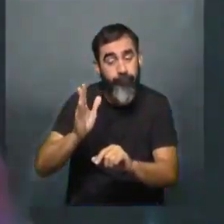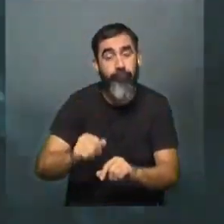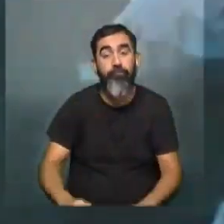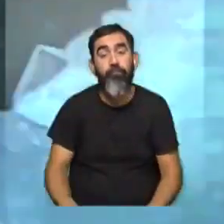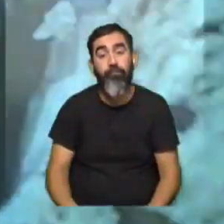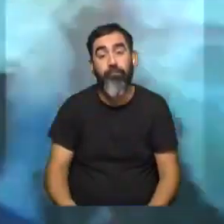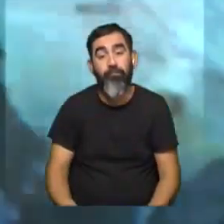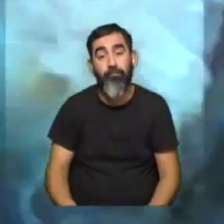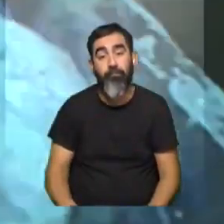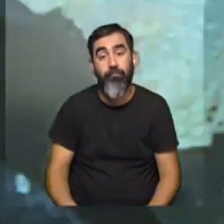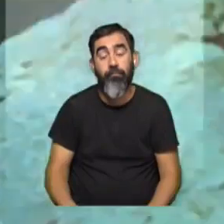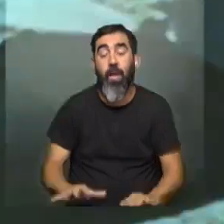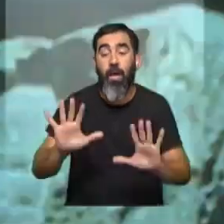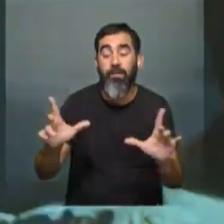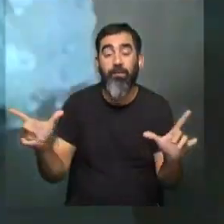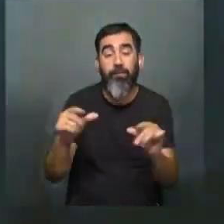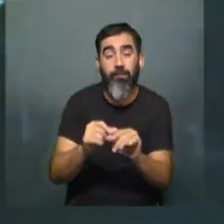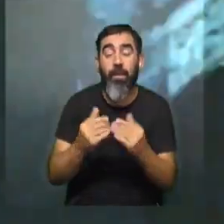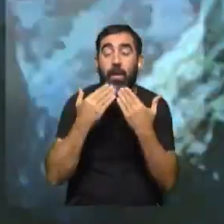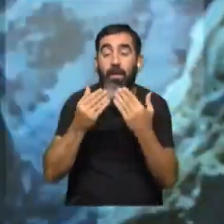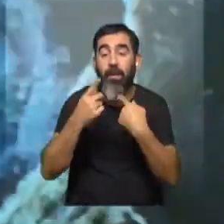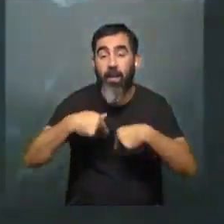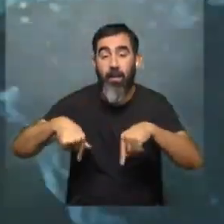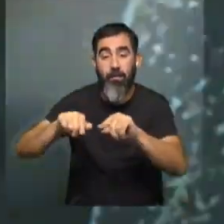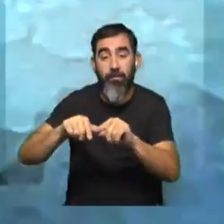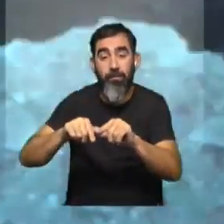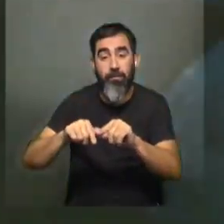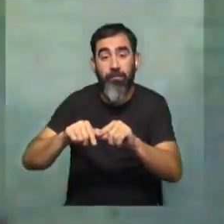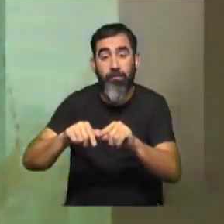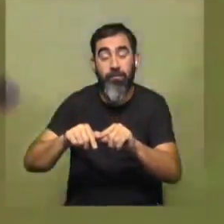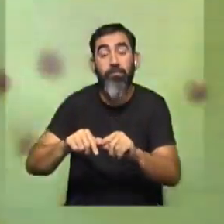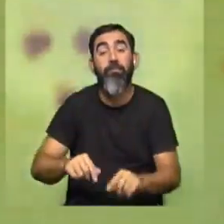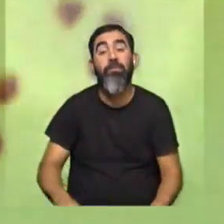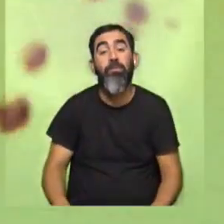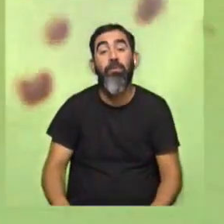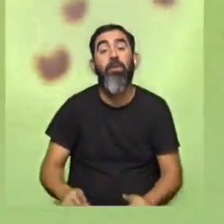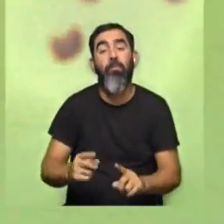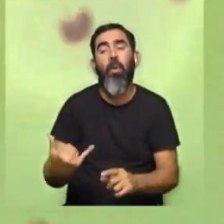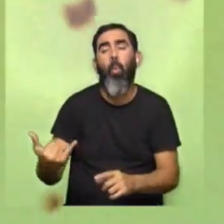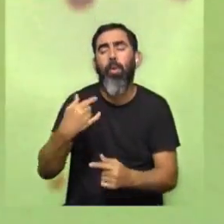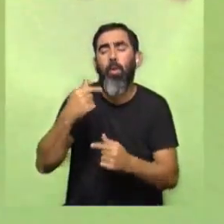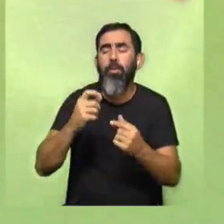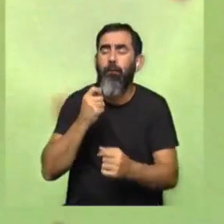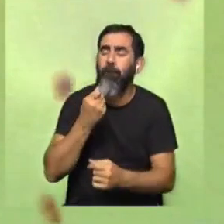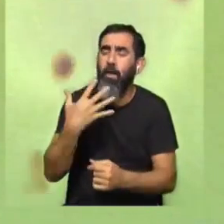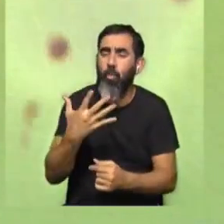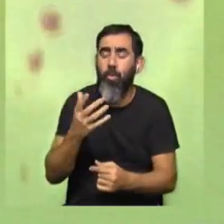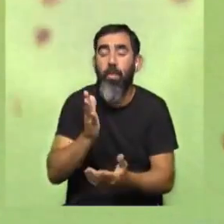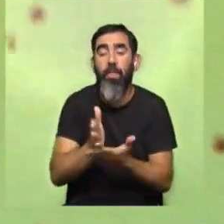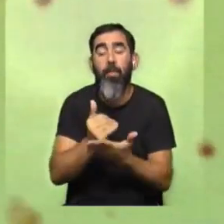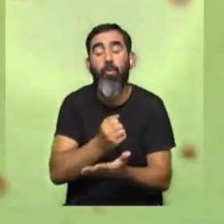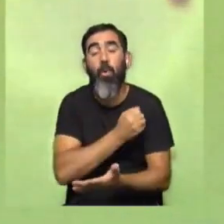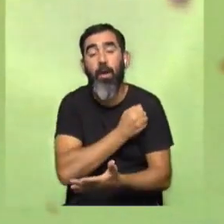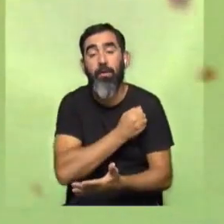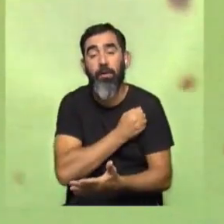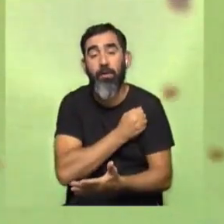Con esto nos queremos ir. Agradecemos muchísimo a la gente que nos atendió también y sobre todo que nos contó cosas tan valiosas allí en el departamento de Artigas